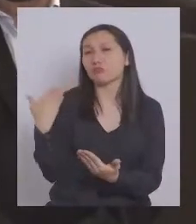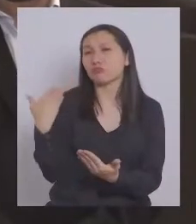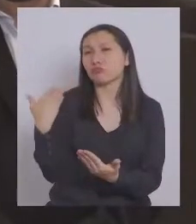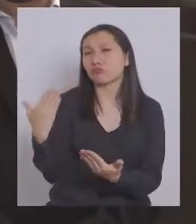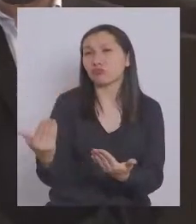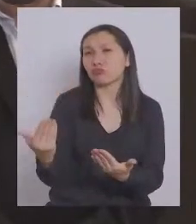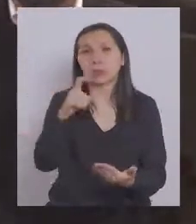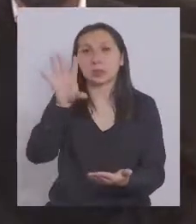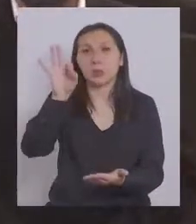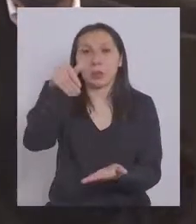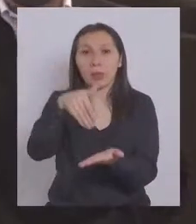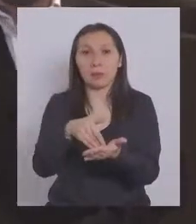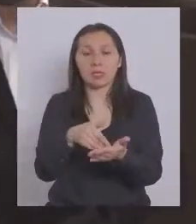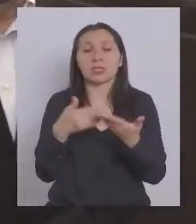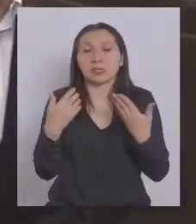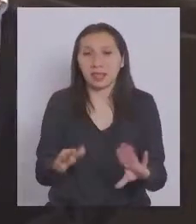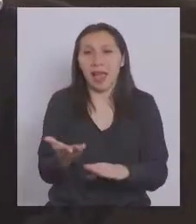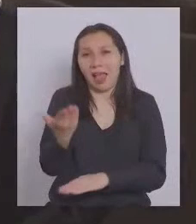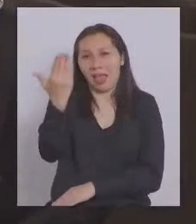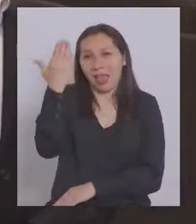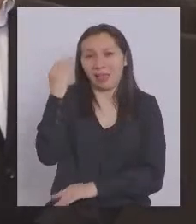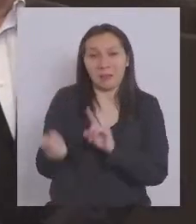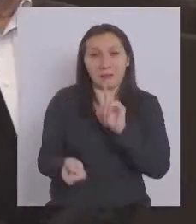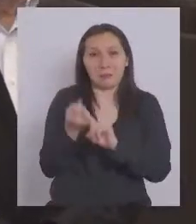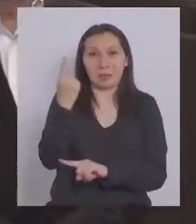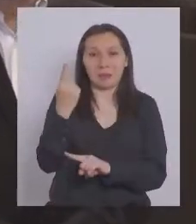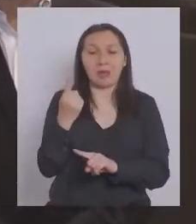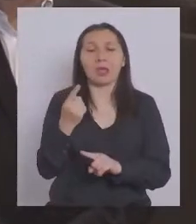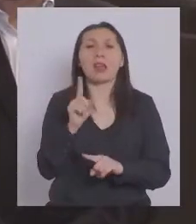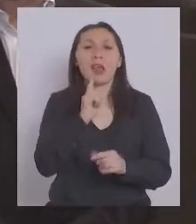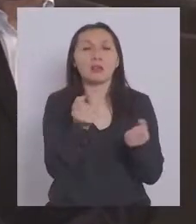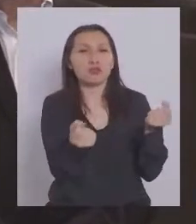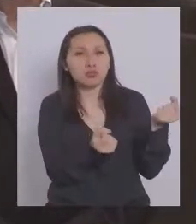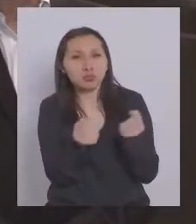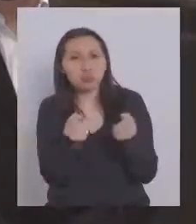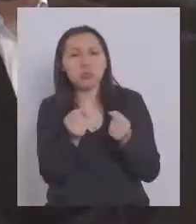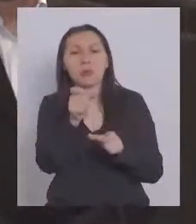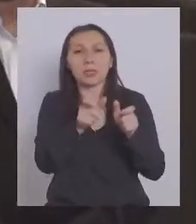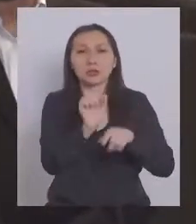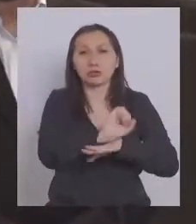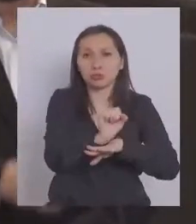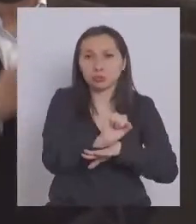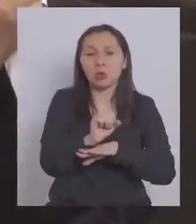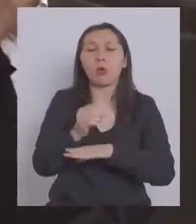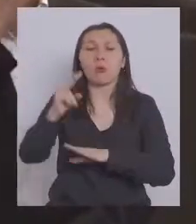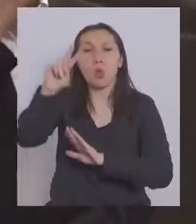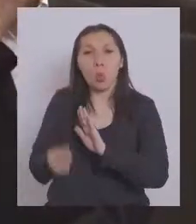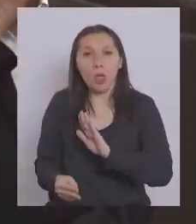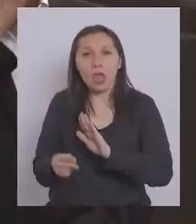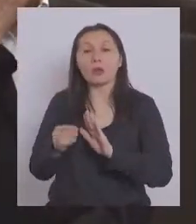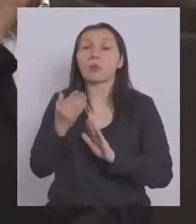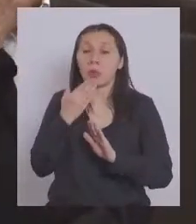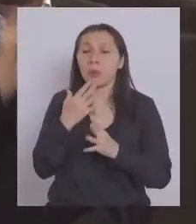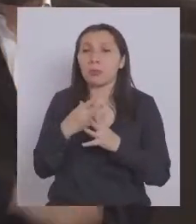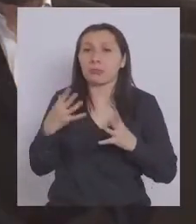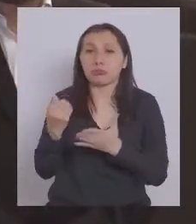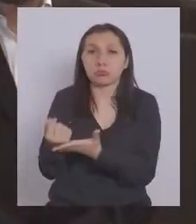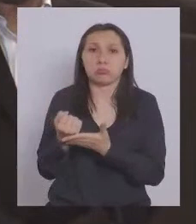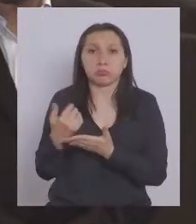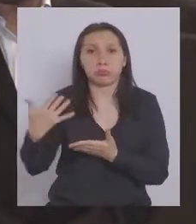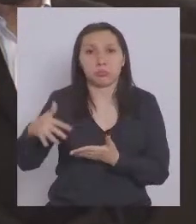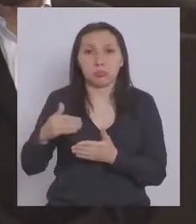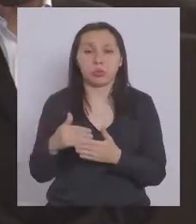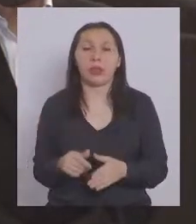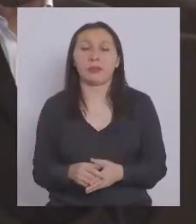150 mil entre conductores, propietarios y fue una ayuda muy importante. Todavía,